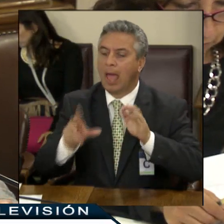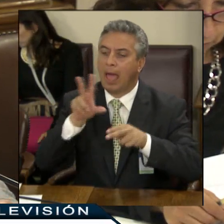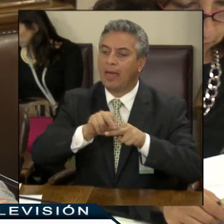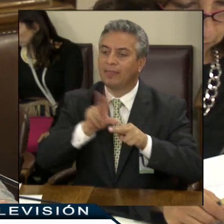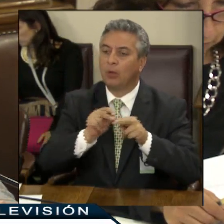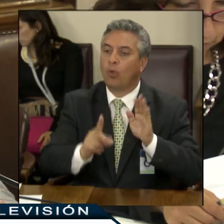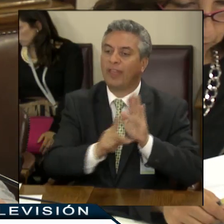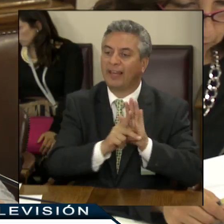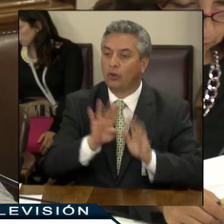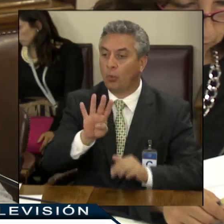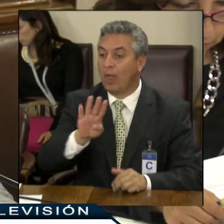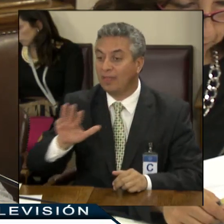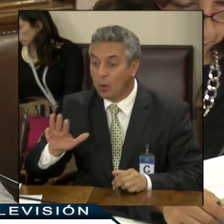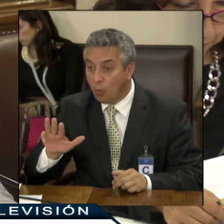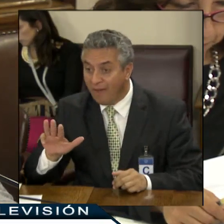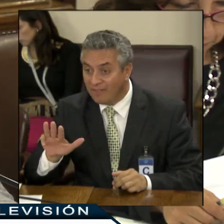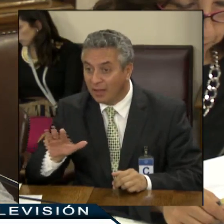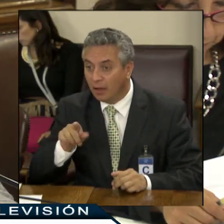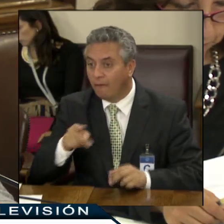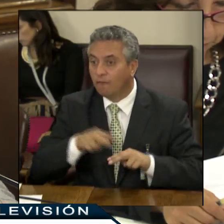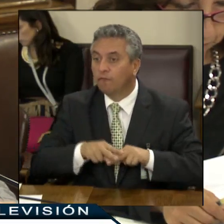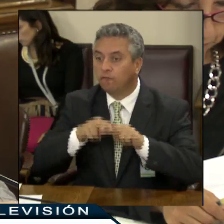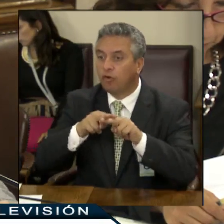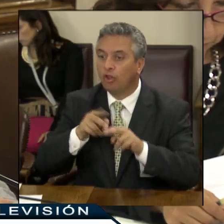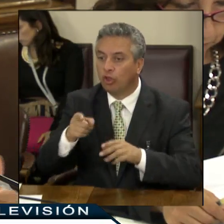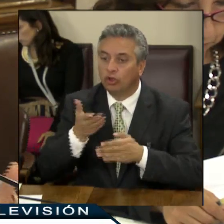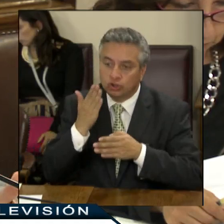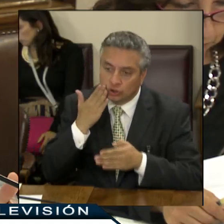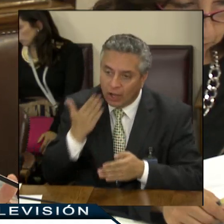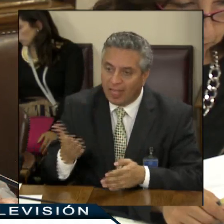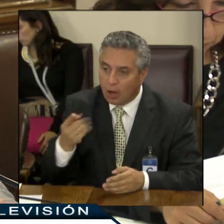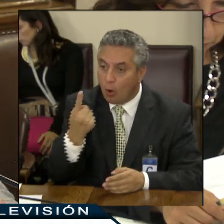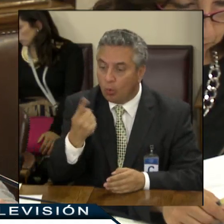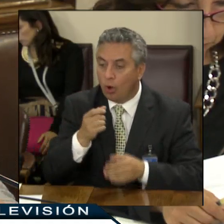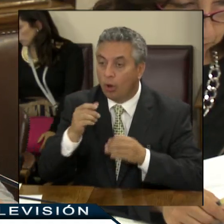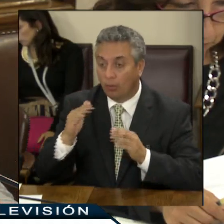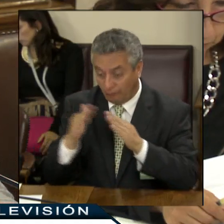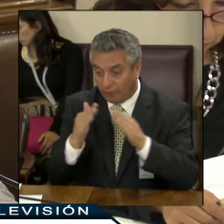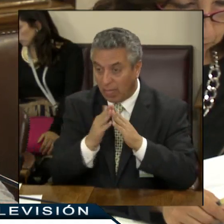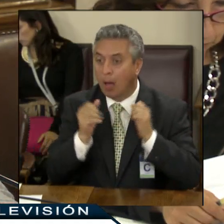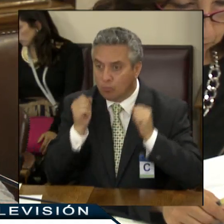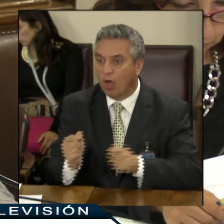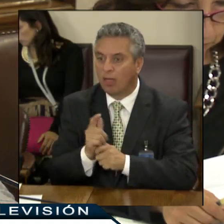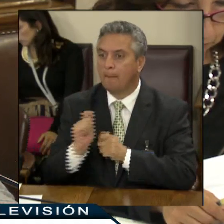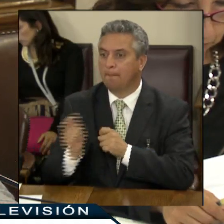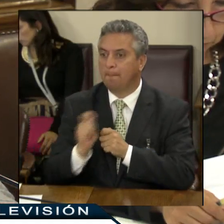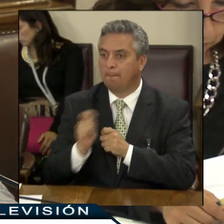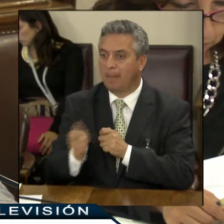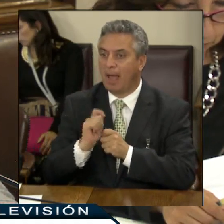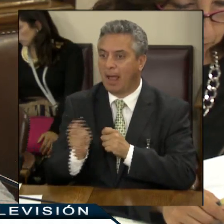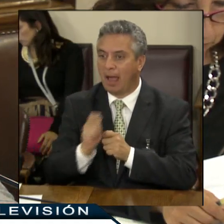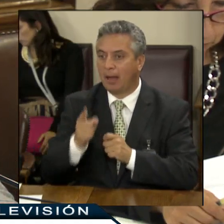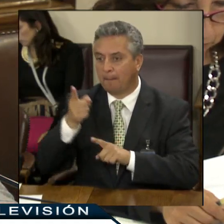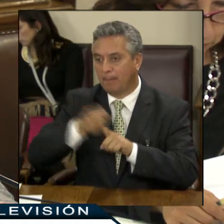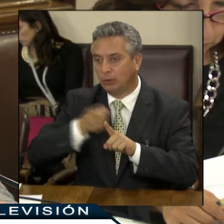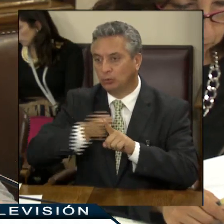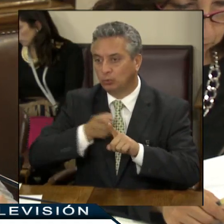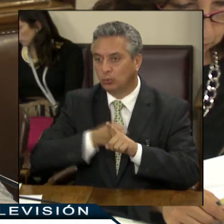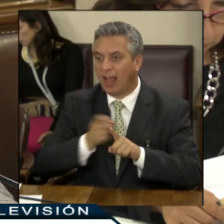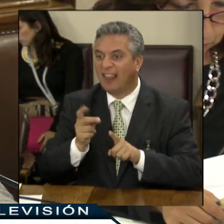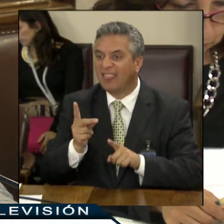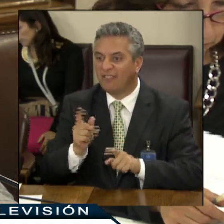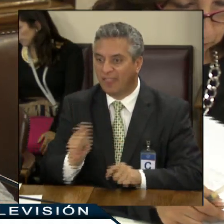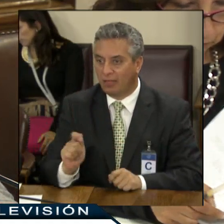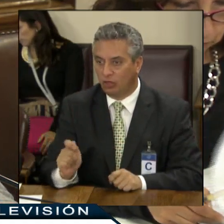49 el fondo solidario uno una vivienda en el cual puede pagar un dividendo Entonces esto es muy importante